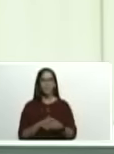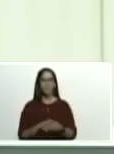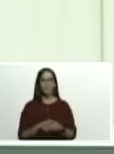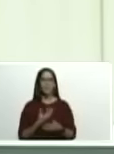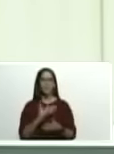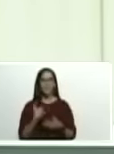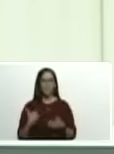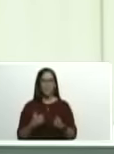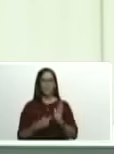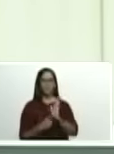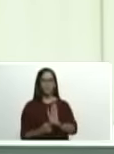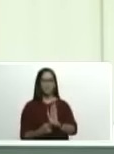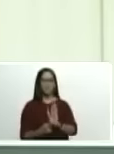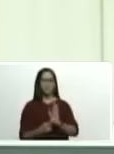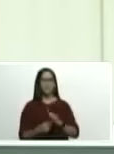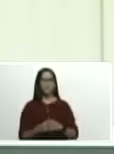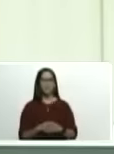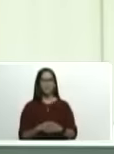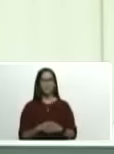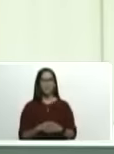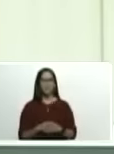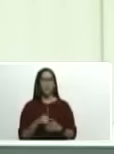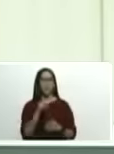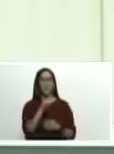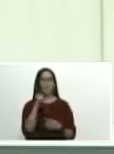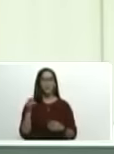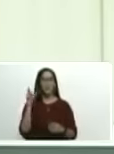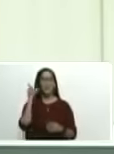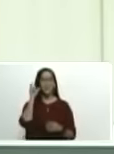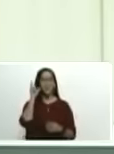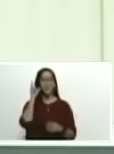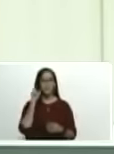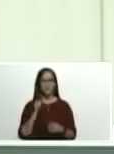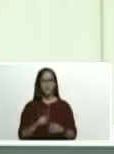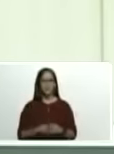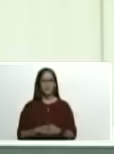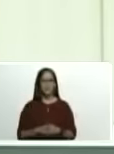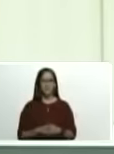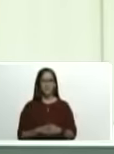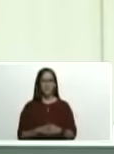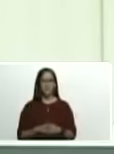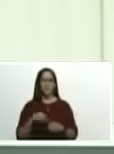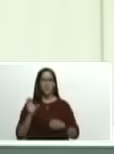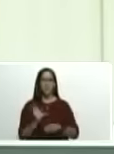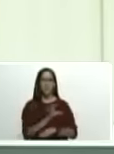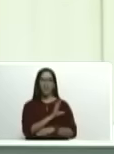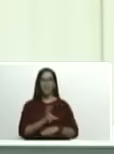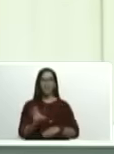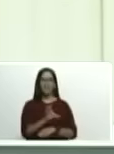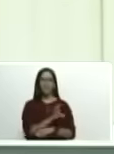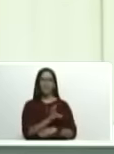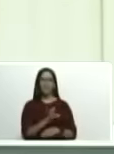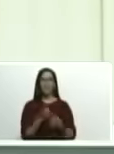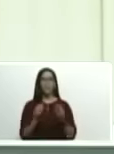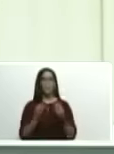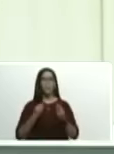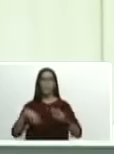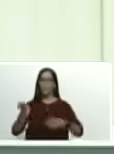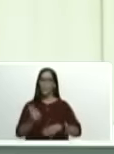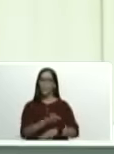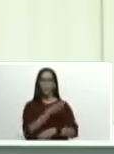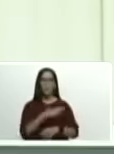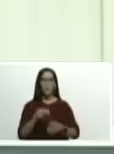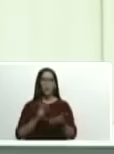Quiero ponerla para que ustedes la escuchen. Una gaita que es puro ritmo, pura